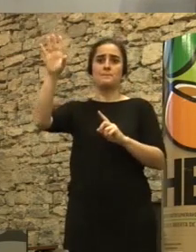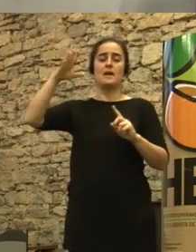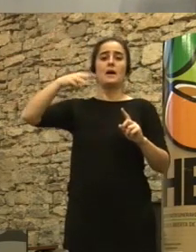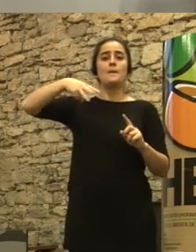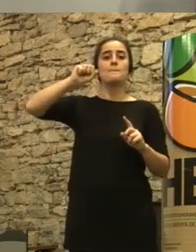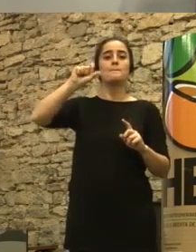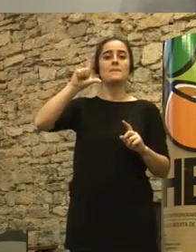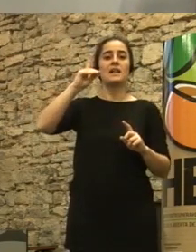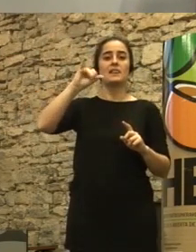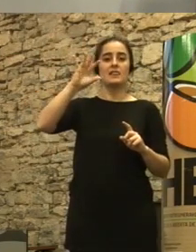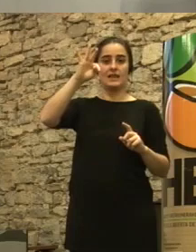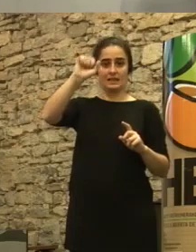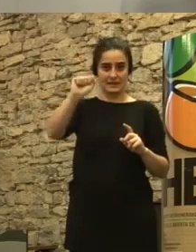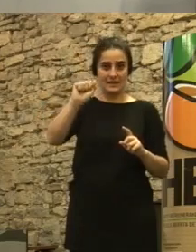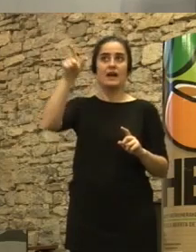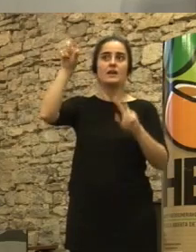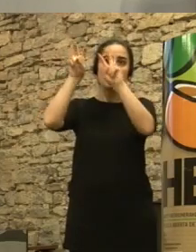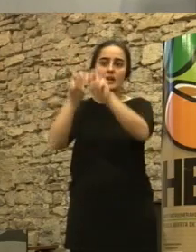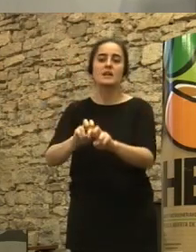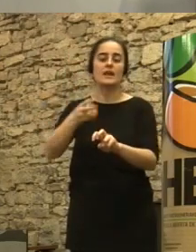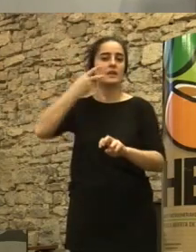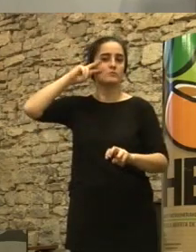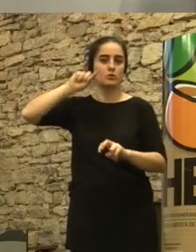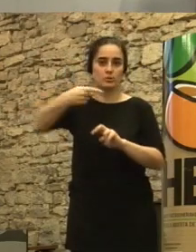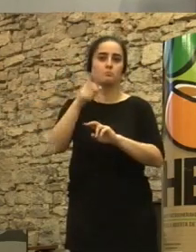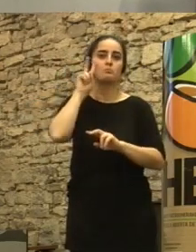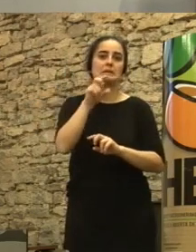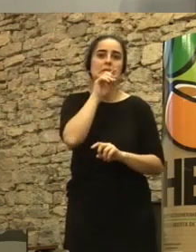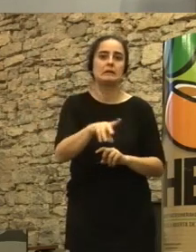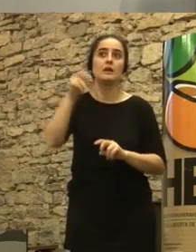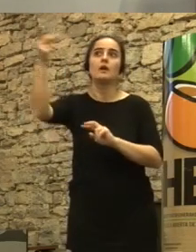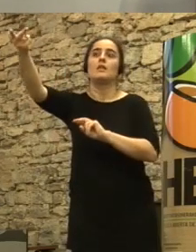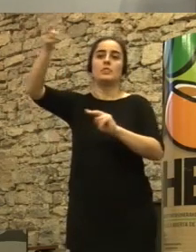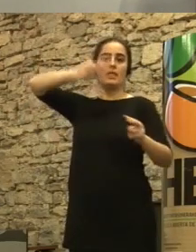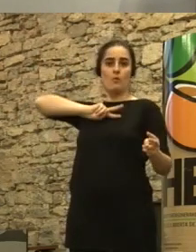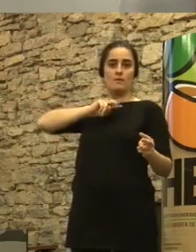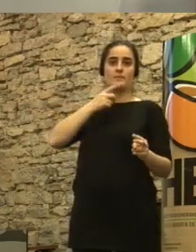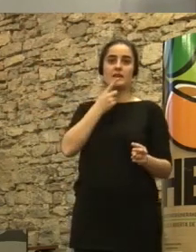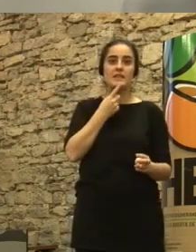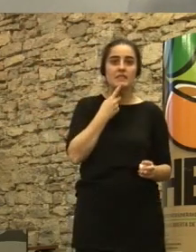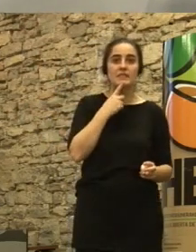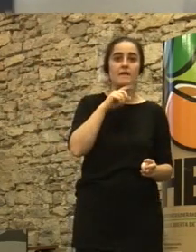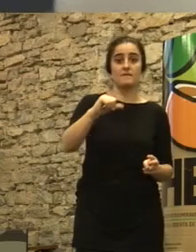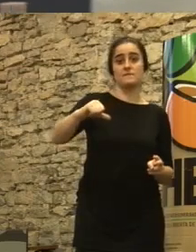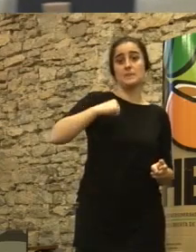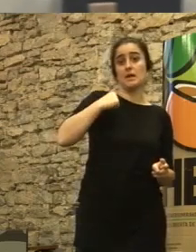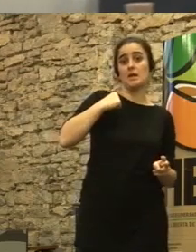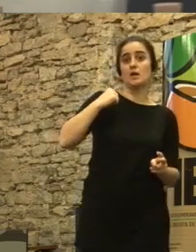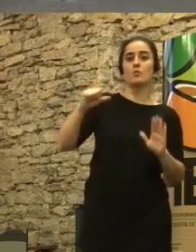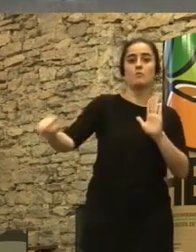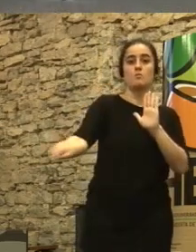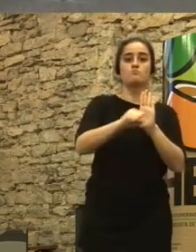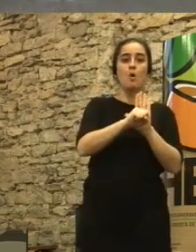maldita la analiza, tiene una serie de expertos, luego veréis quiénes, y las devuelve con bulo, que es ese sello